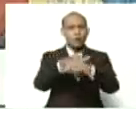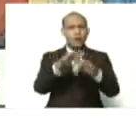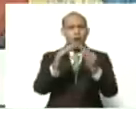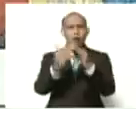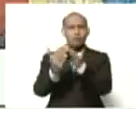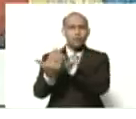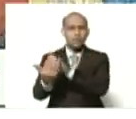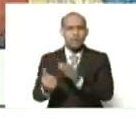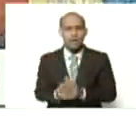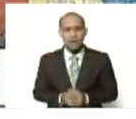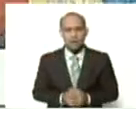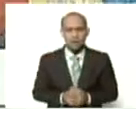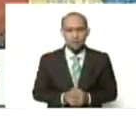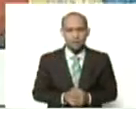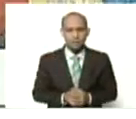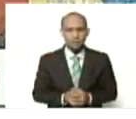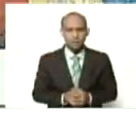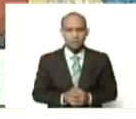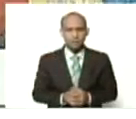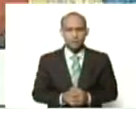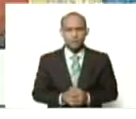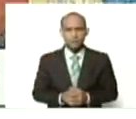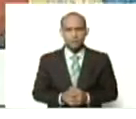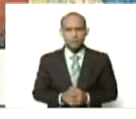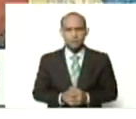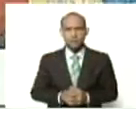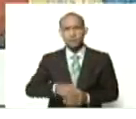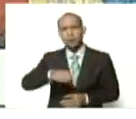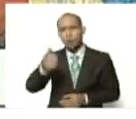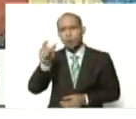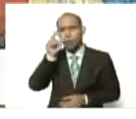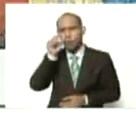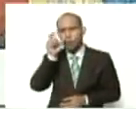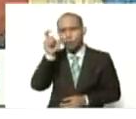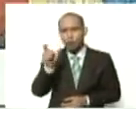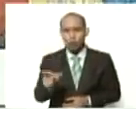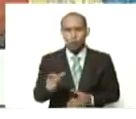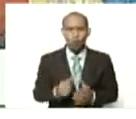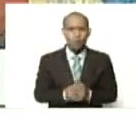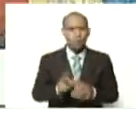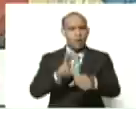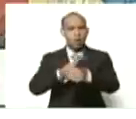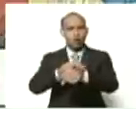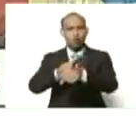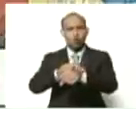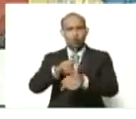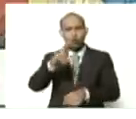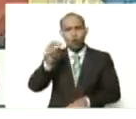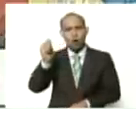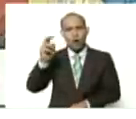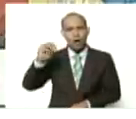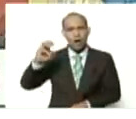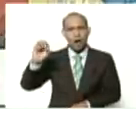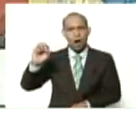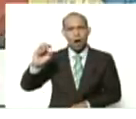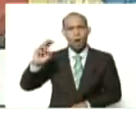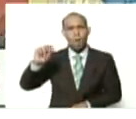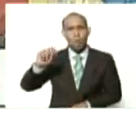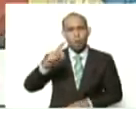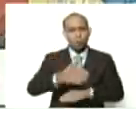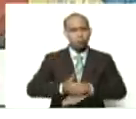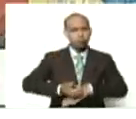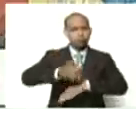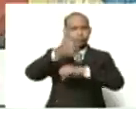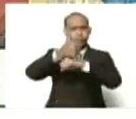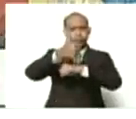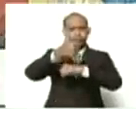Comunitaria, Asit Los Sausales, y Ramón Nieves, doctor Ramón Nieves, Autoridad Única